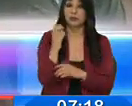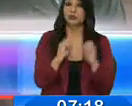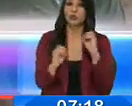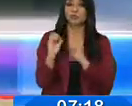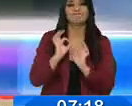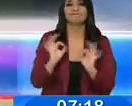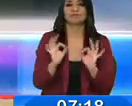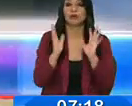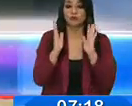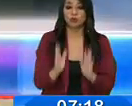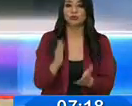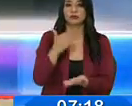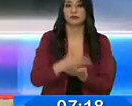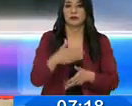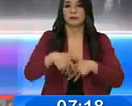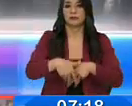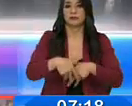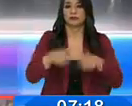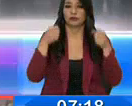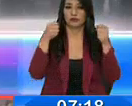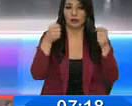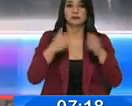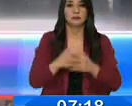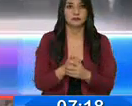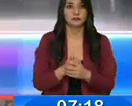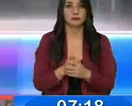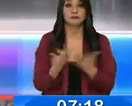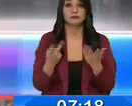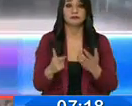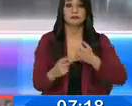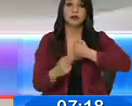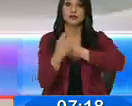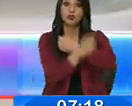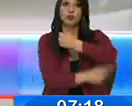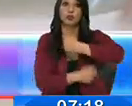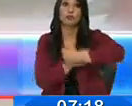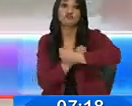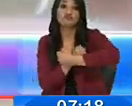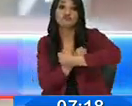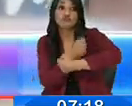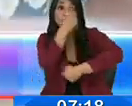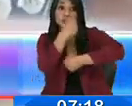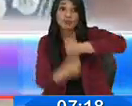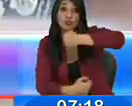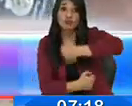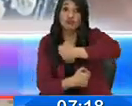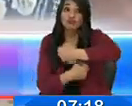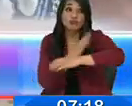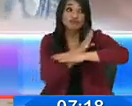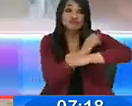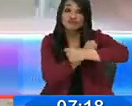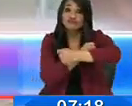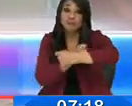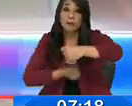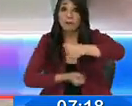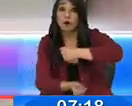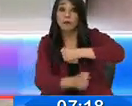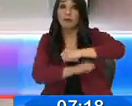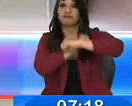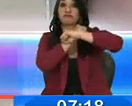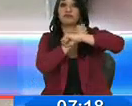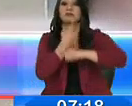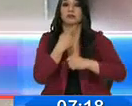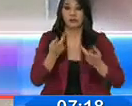en el que finalizaron las protestas. Sobre los escudos que utilizaron durante las manifestaciones para defenderse de las bombas lacrimógenas,